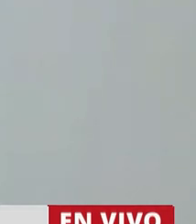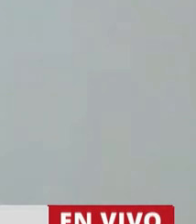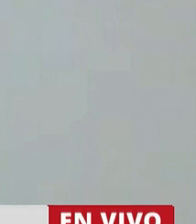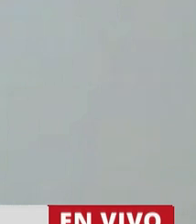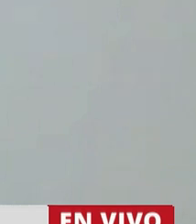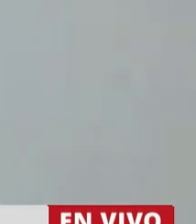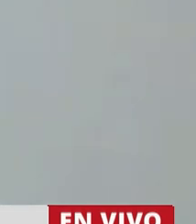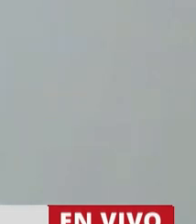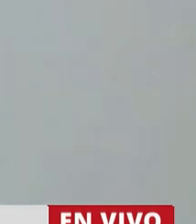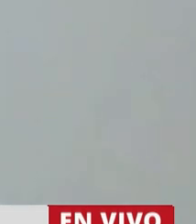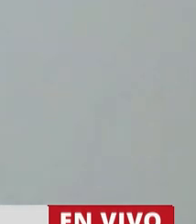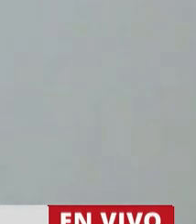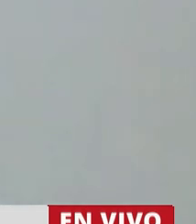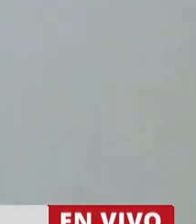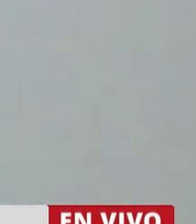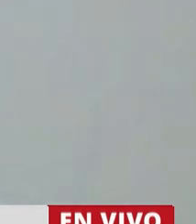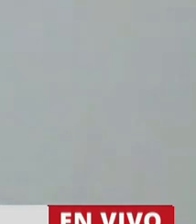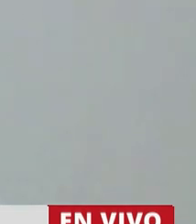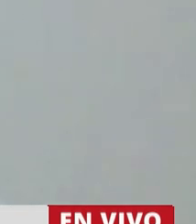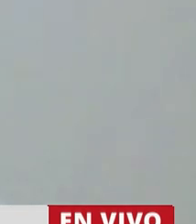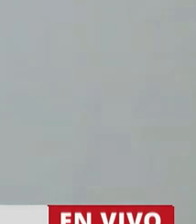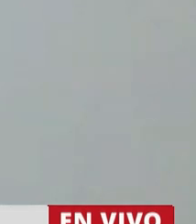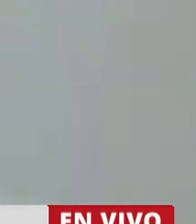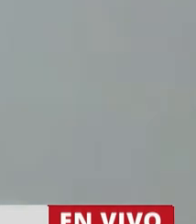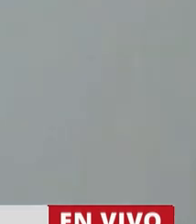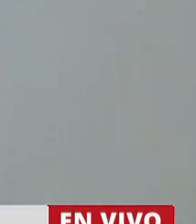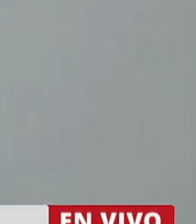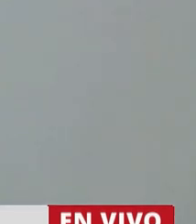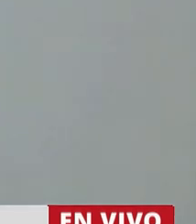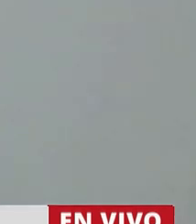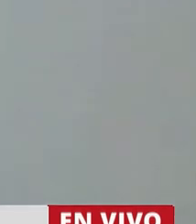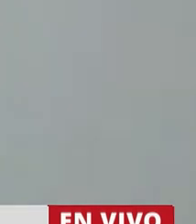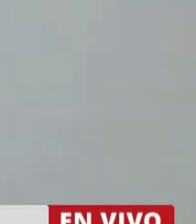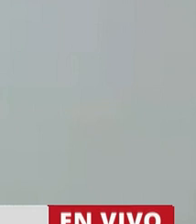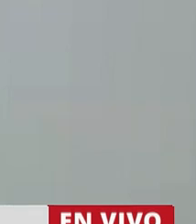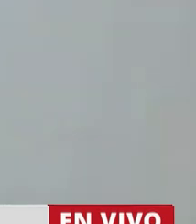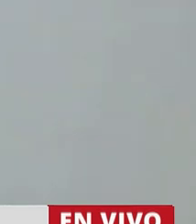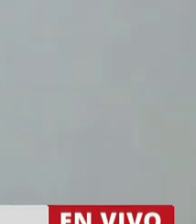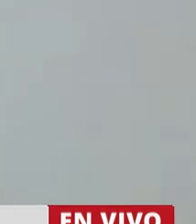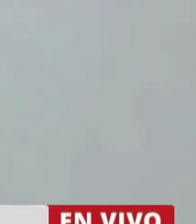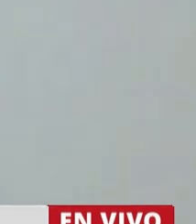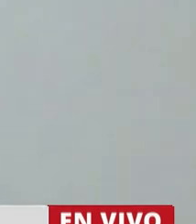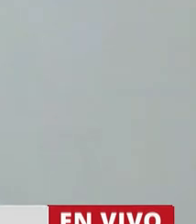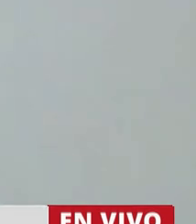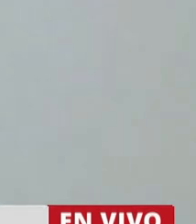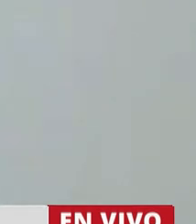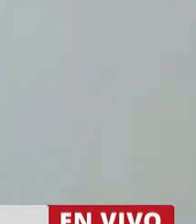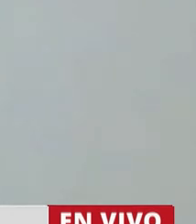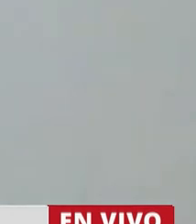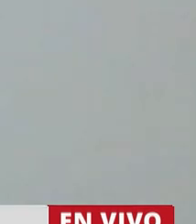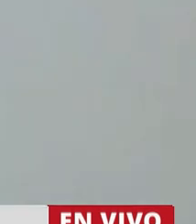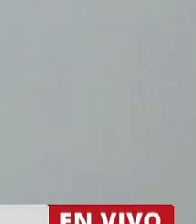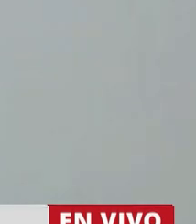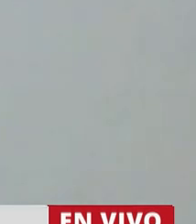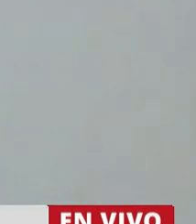la de los pagos de la de la reparación histórica pero cuando ustedes sancionaron digo ustedes Cuando habl me refiero puntto por el